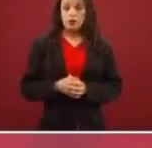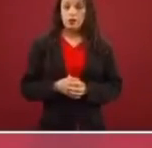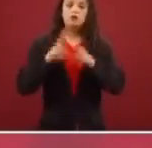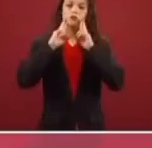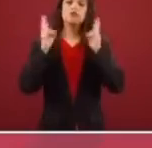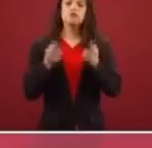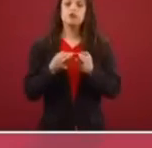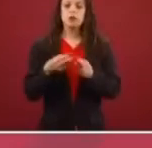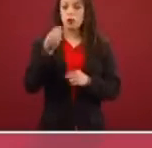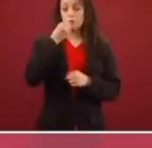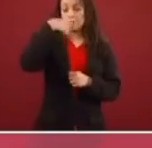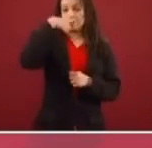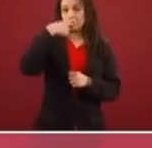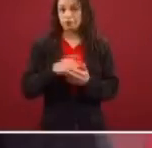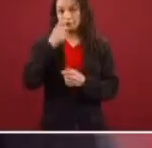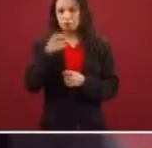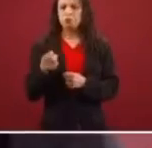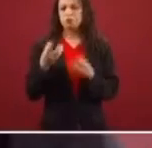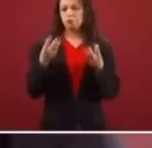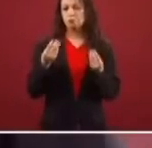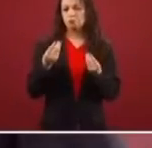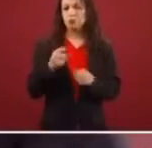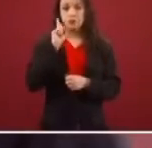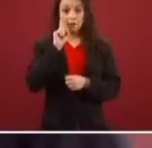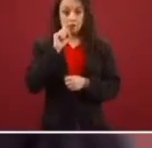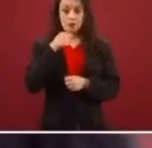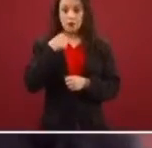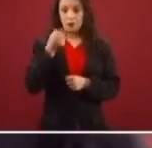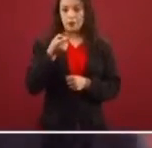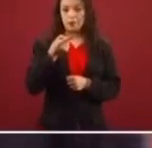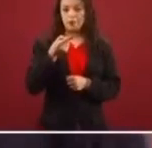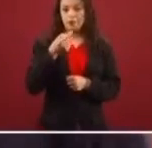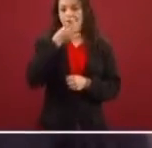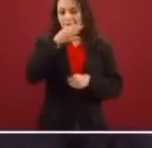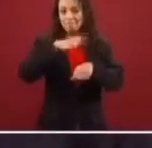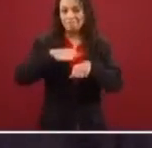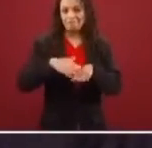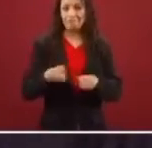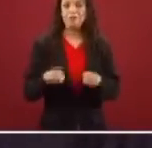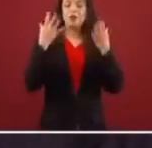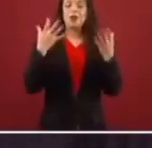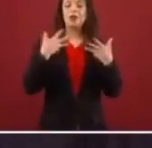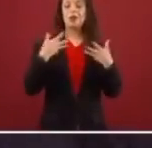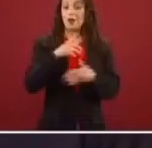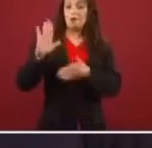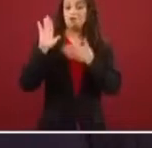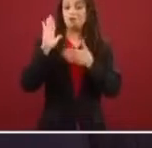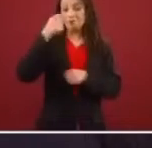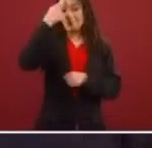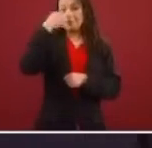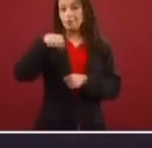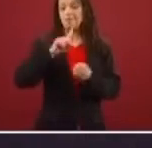la reunión es una cena con empresarios. Yo mañana les voy a informar cuántos compromisos de venta